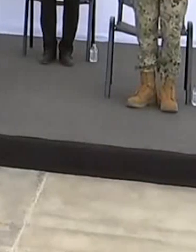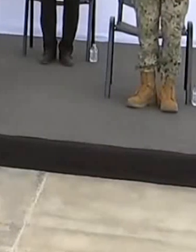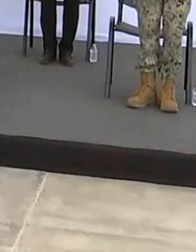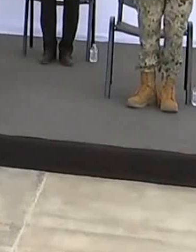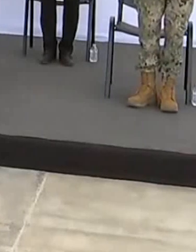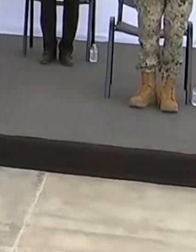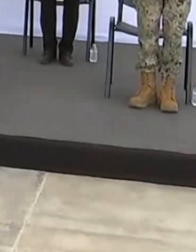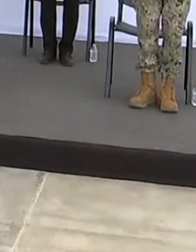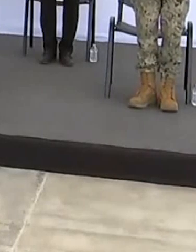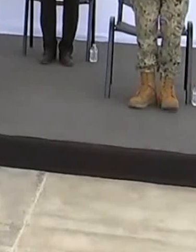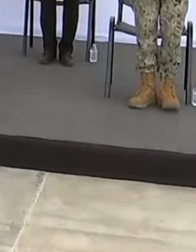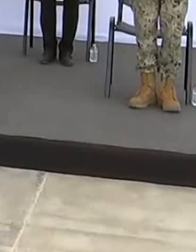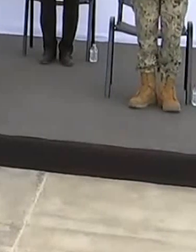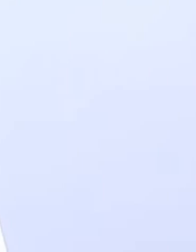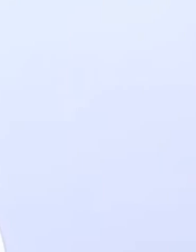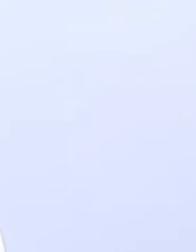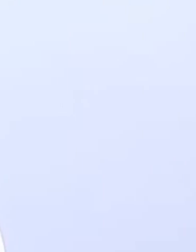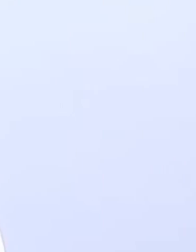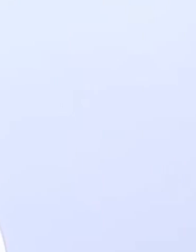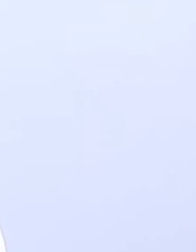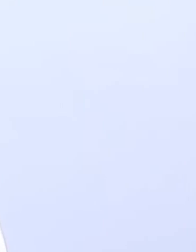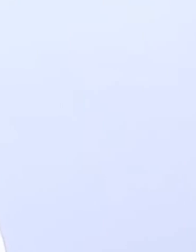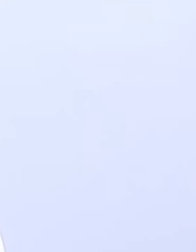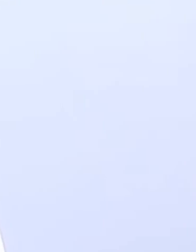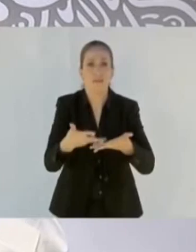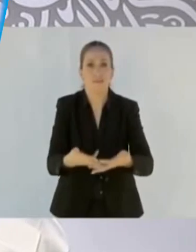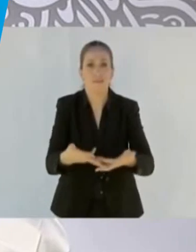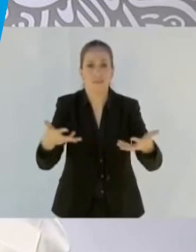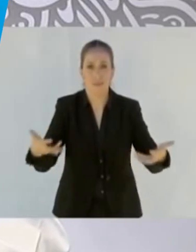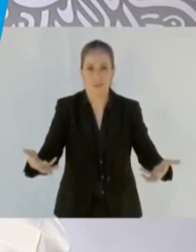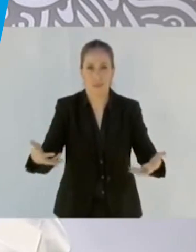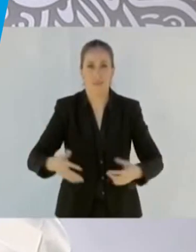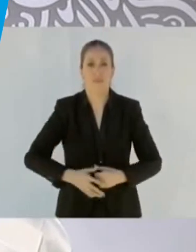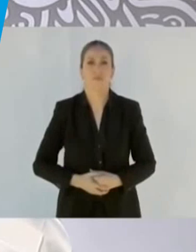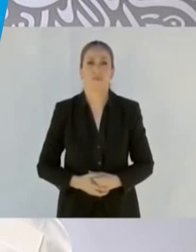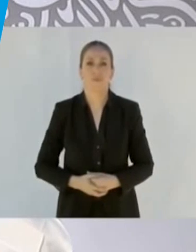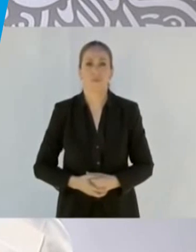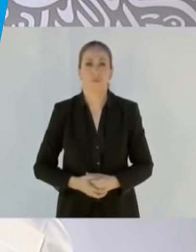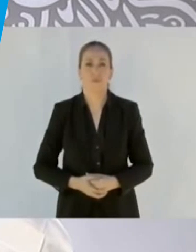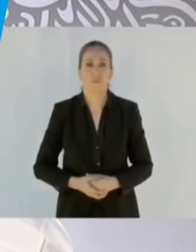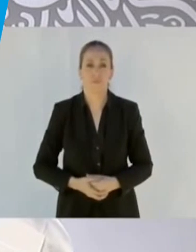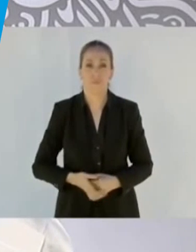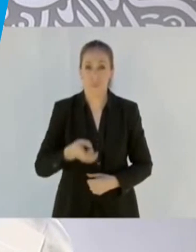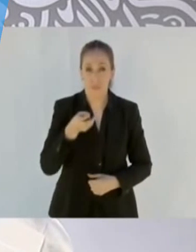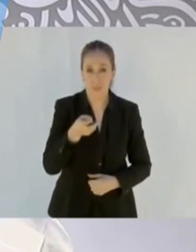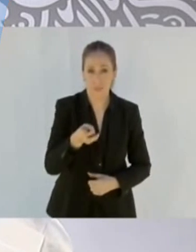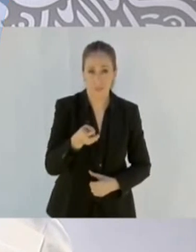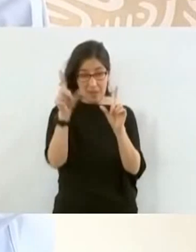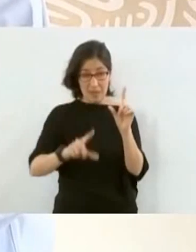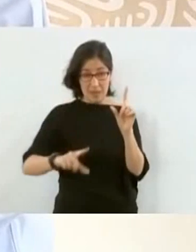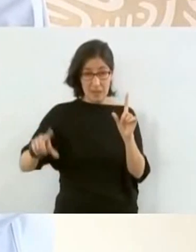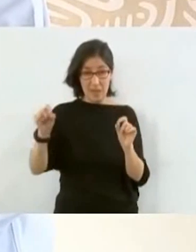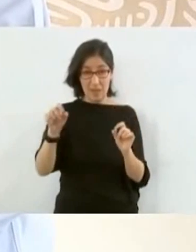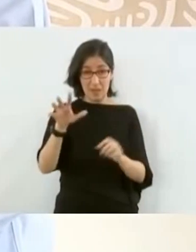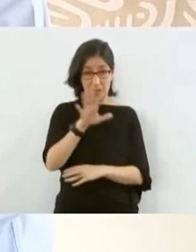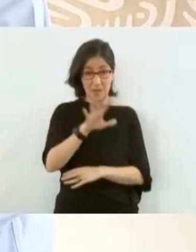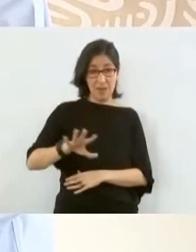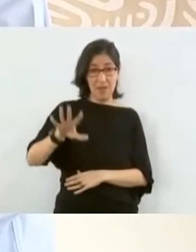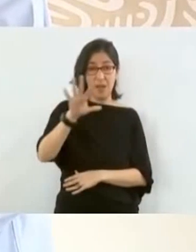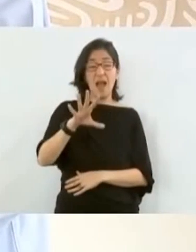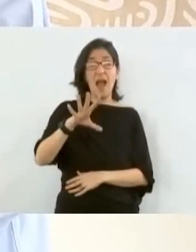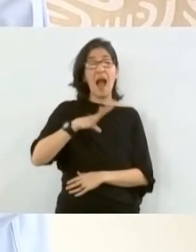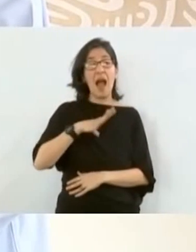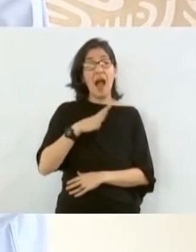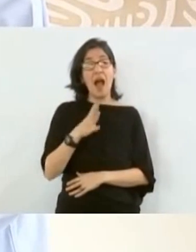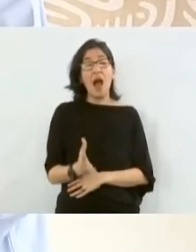mandatario no suele usar mascarilla en sus apariciones públicas padece hipertensión y en 2013 sufrió un infarto en los últimos tres días